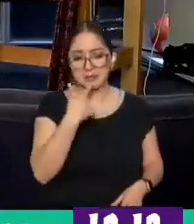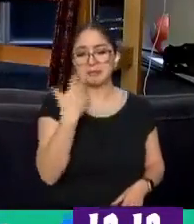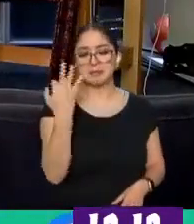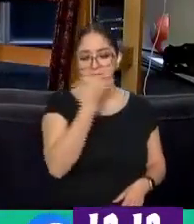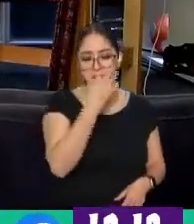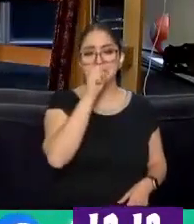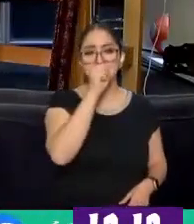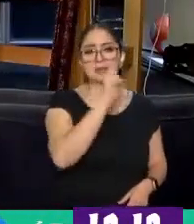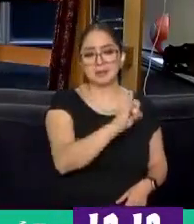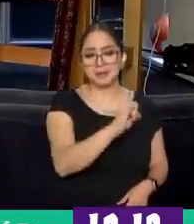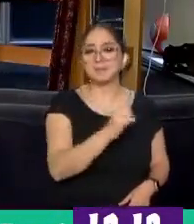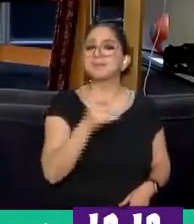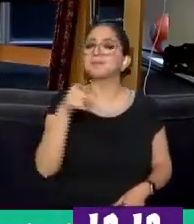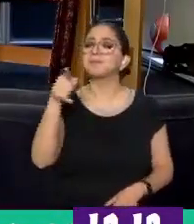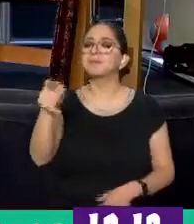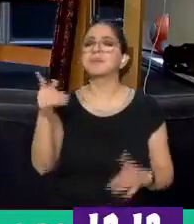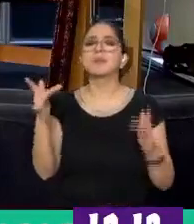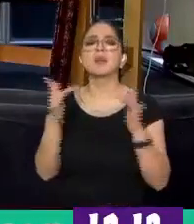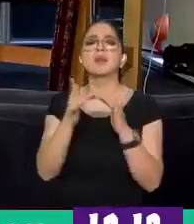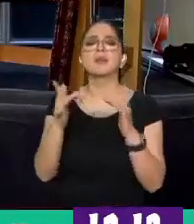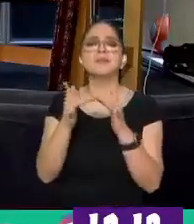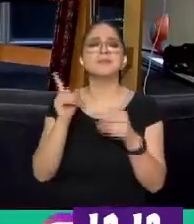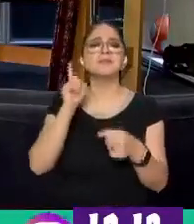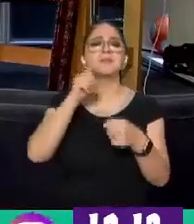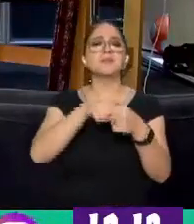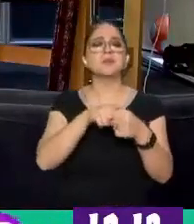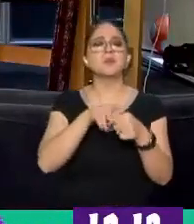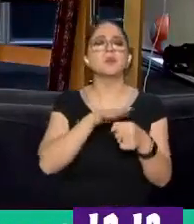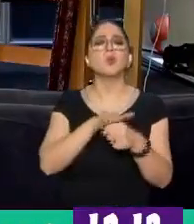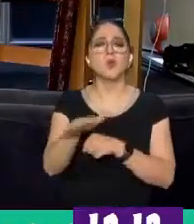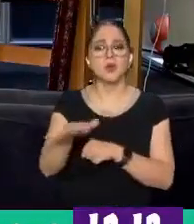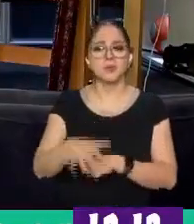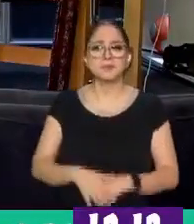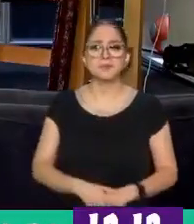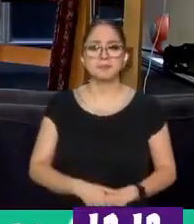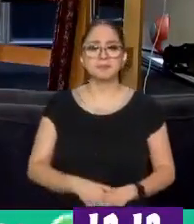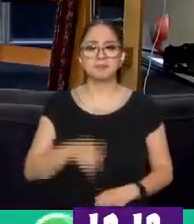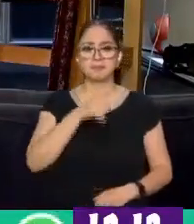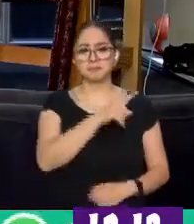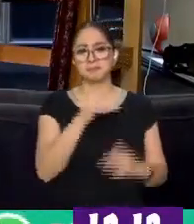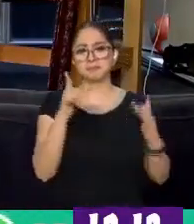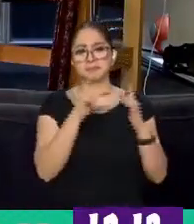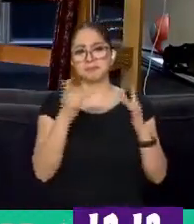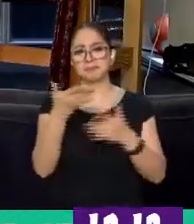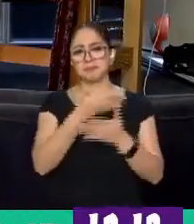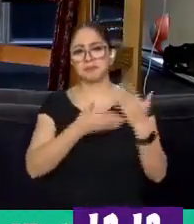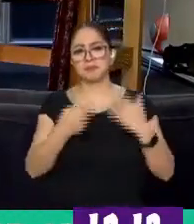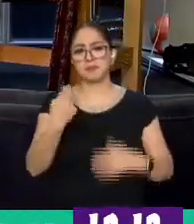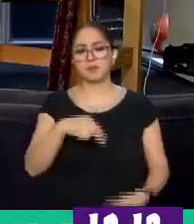Rafita, tus redes sociales, por favor, Rafita. En cualquier red social me pueden encontrar como